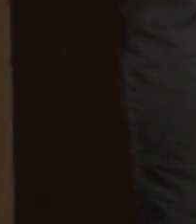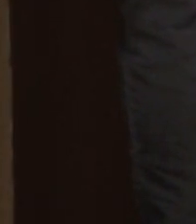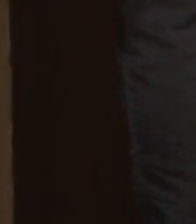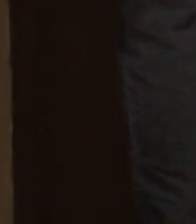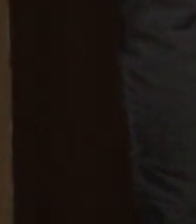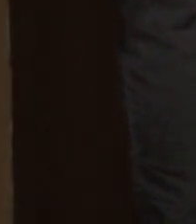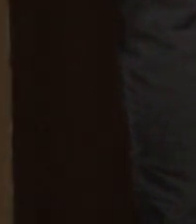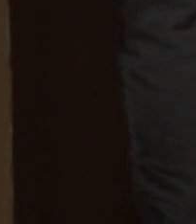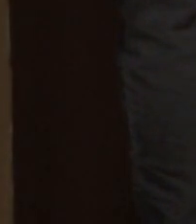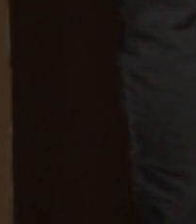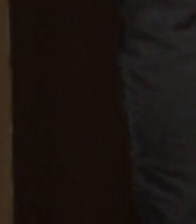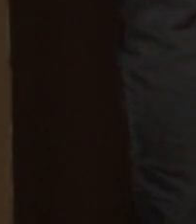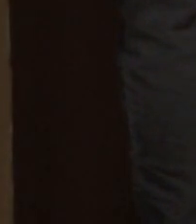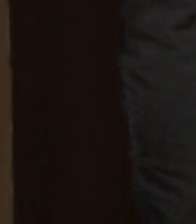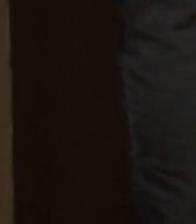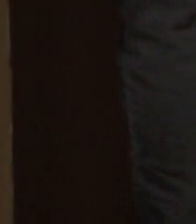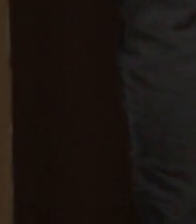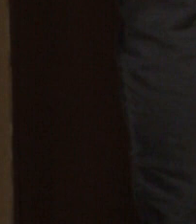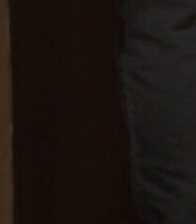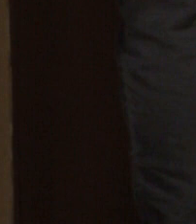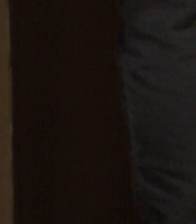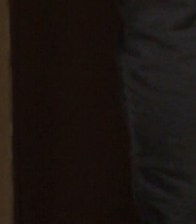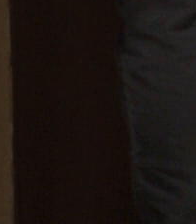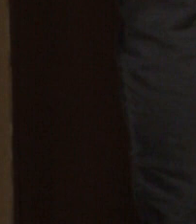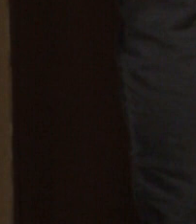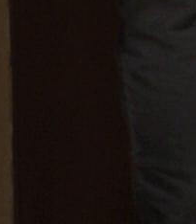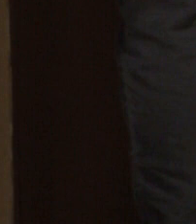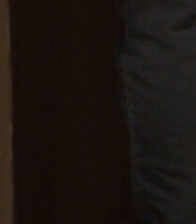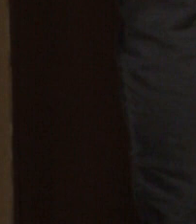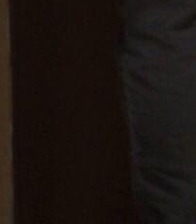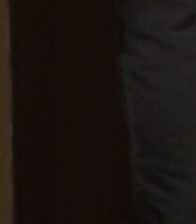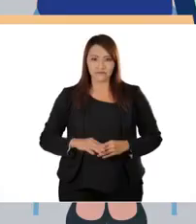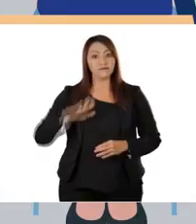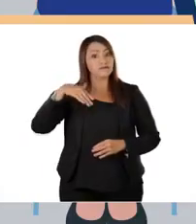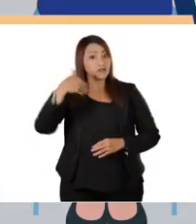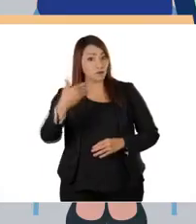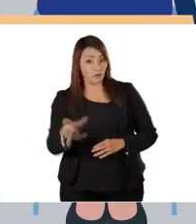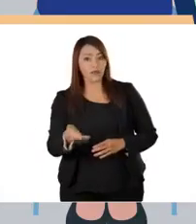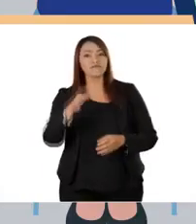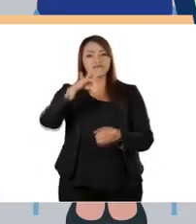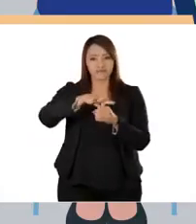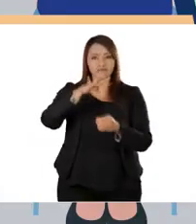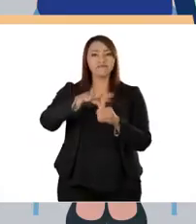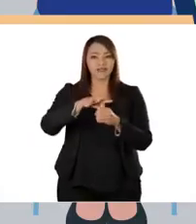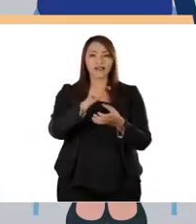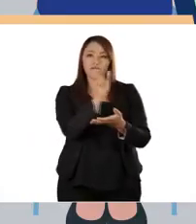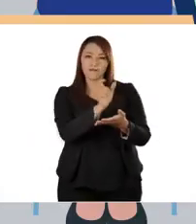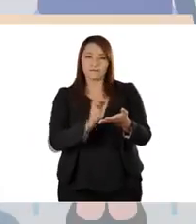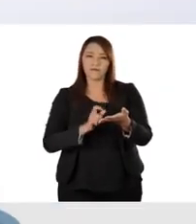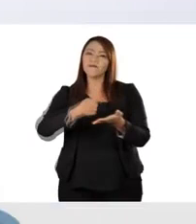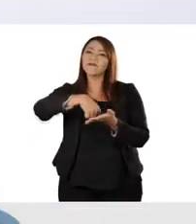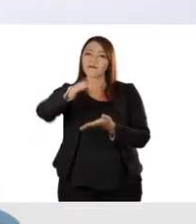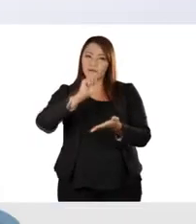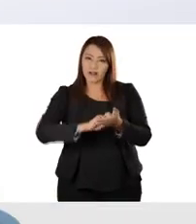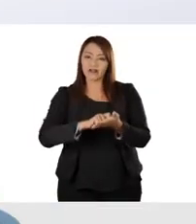correspondiente las cuales tienen el mismo color de cada una de las papeletas luego regresarás el marcador a la junta receptora